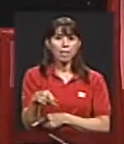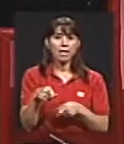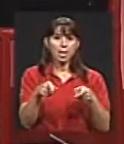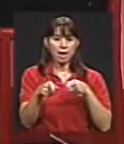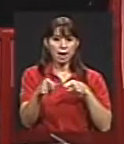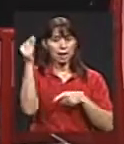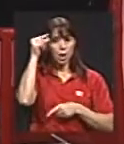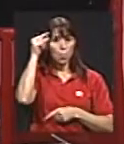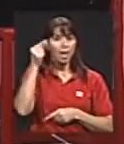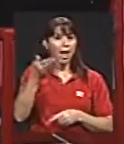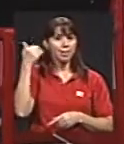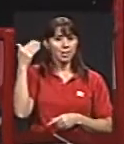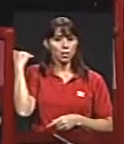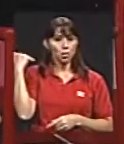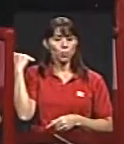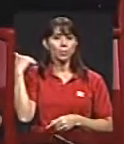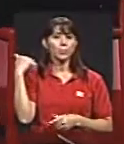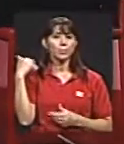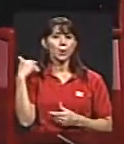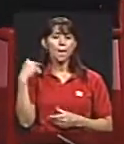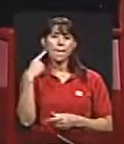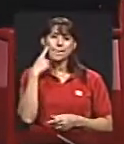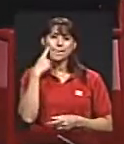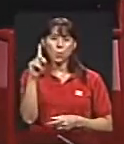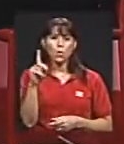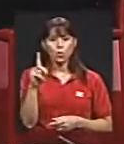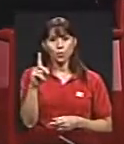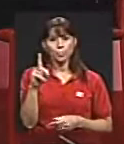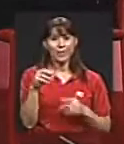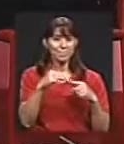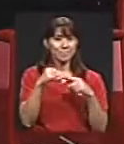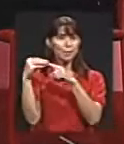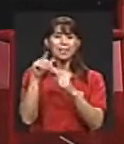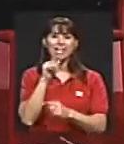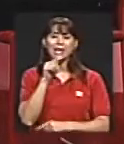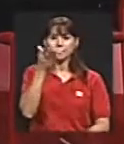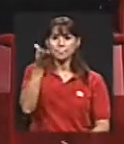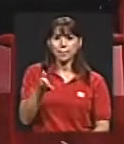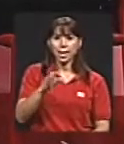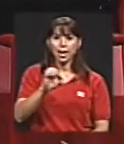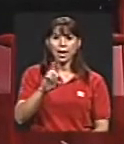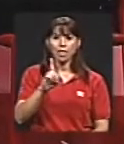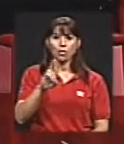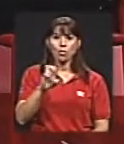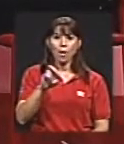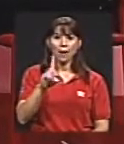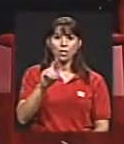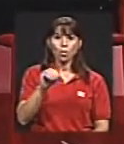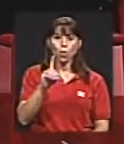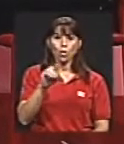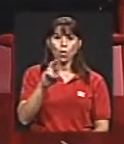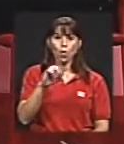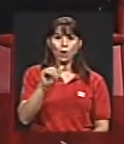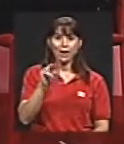anterior por sobre todo en eduardo doryan expresidente del cultivo de la cara